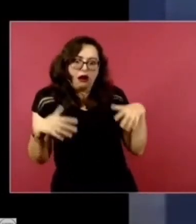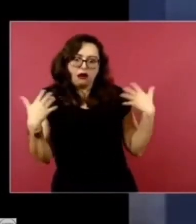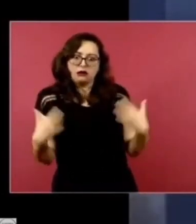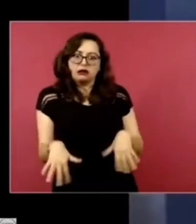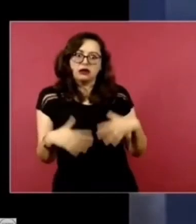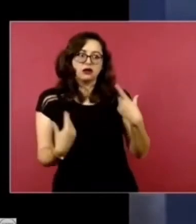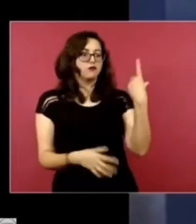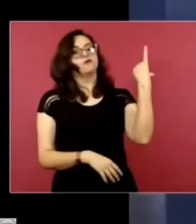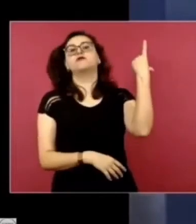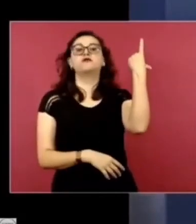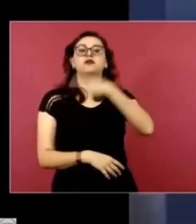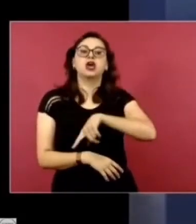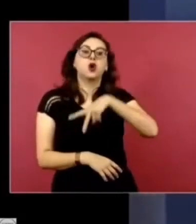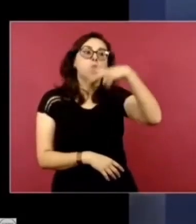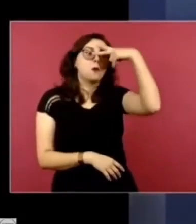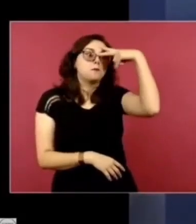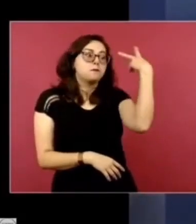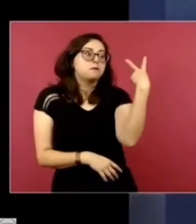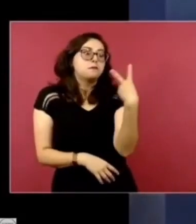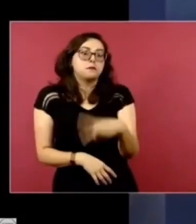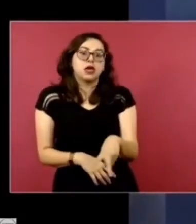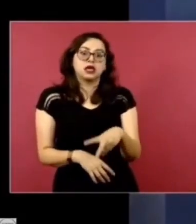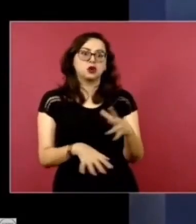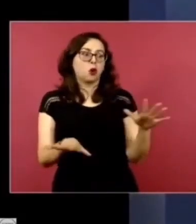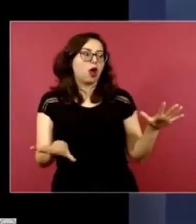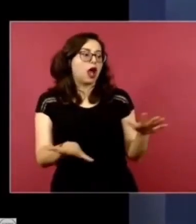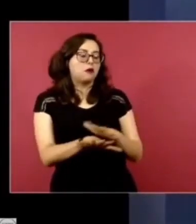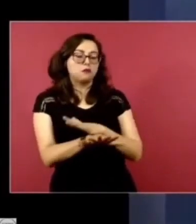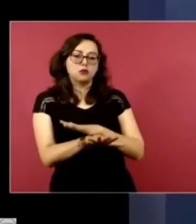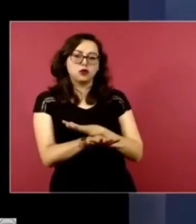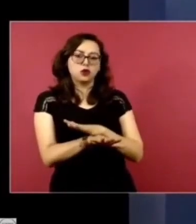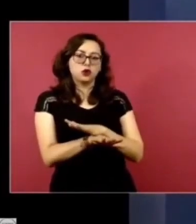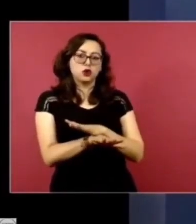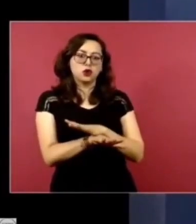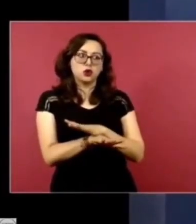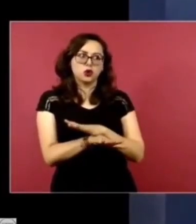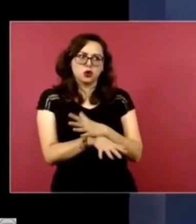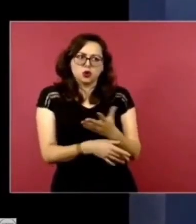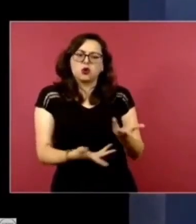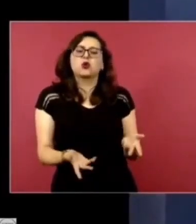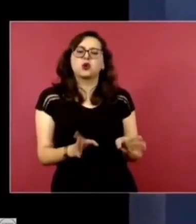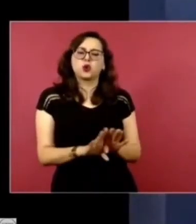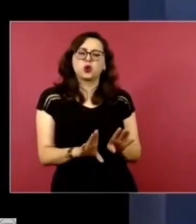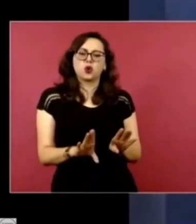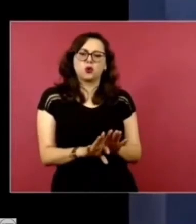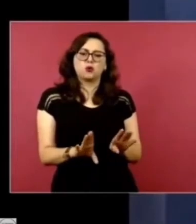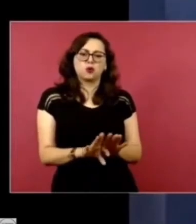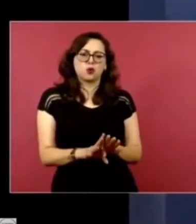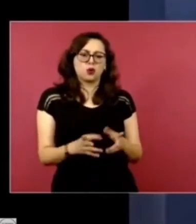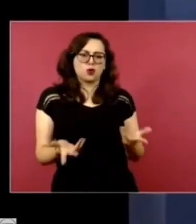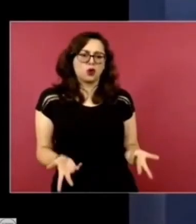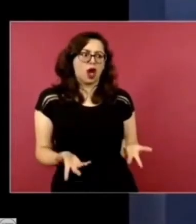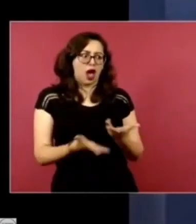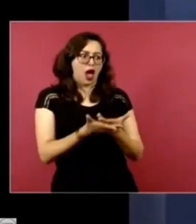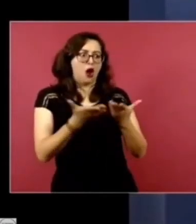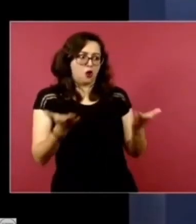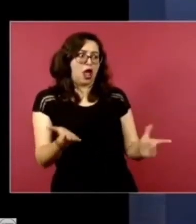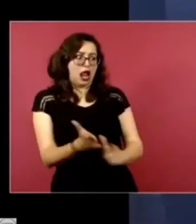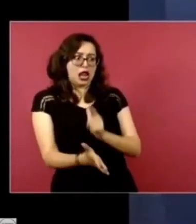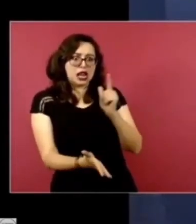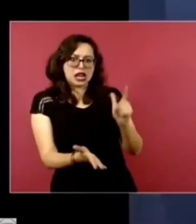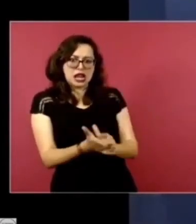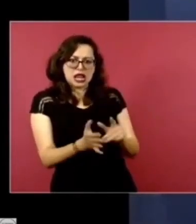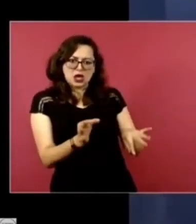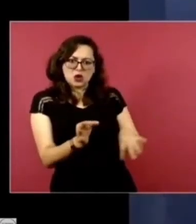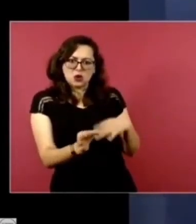realmente las cosas ya están cambiando para bien. Ahora sí hay Estado de Derecho, claro, hay legalidad. Lo